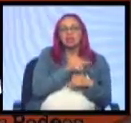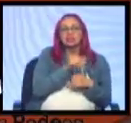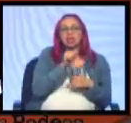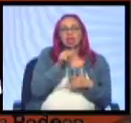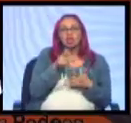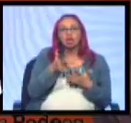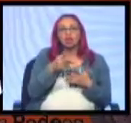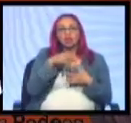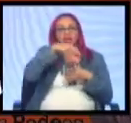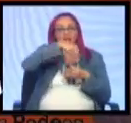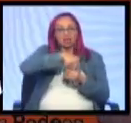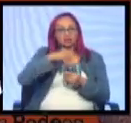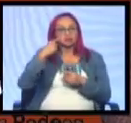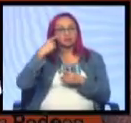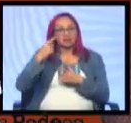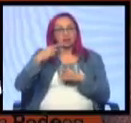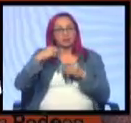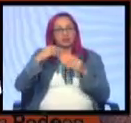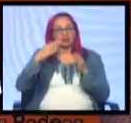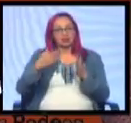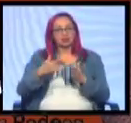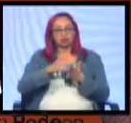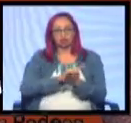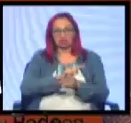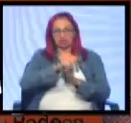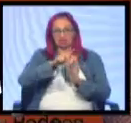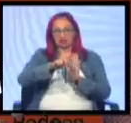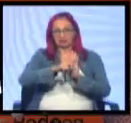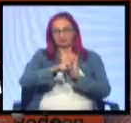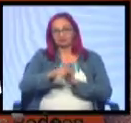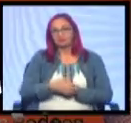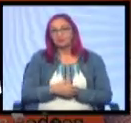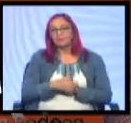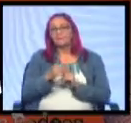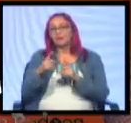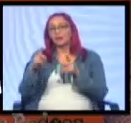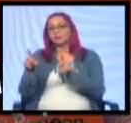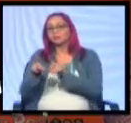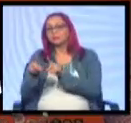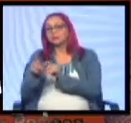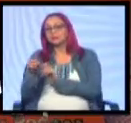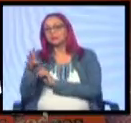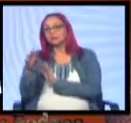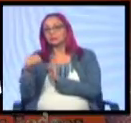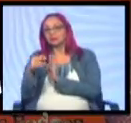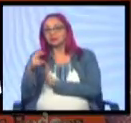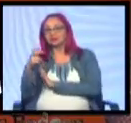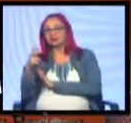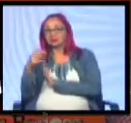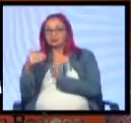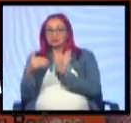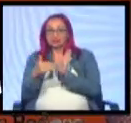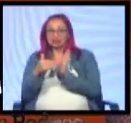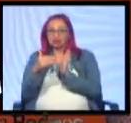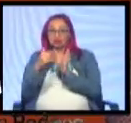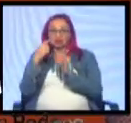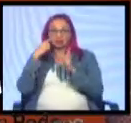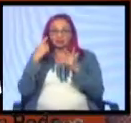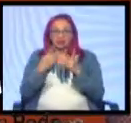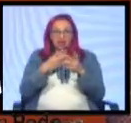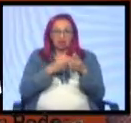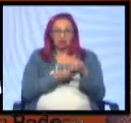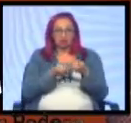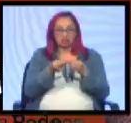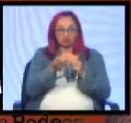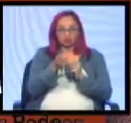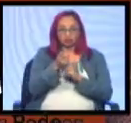utilidades, de ingresos para los vendedores de lotería. Logramos más de 4.300 millones para las